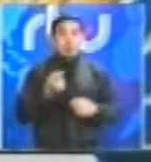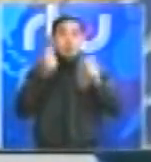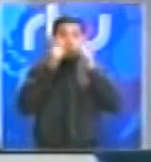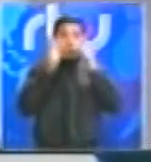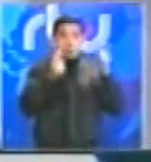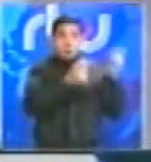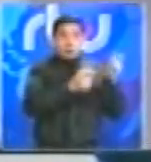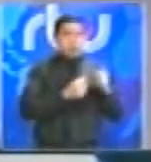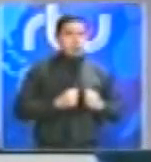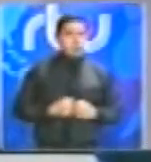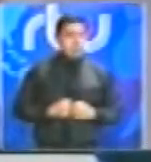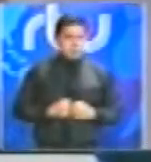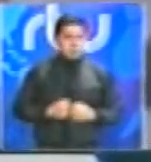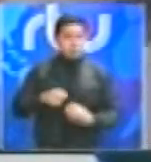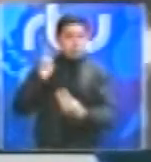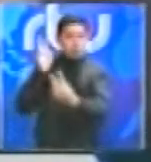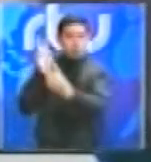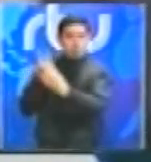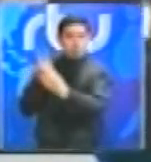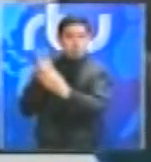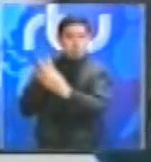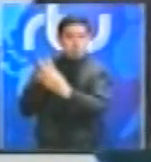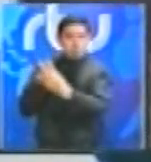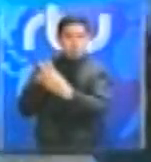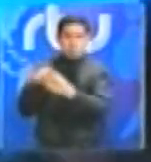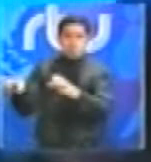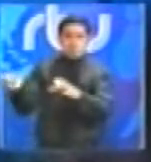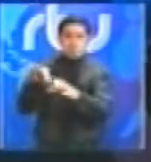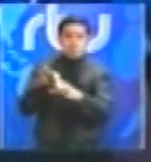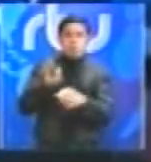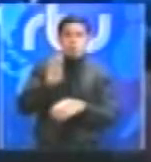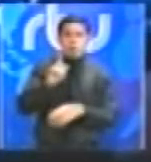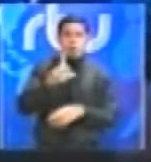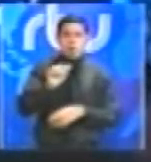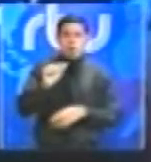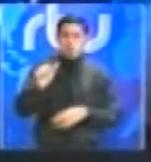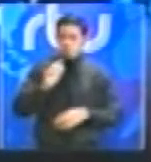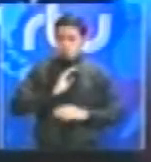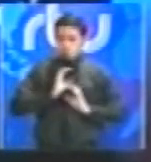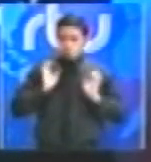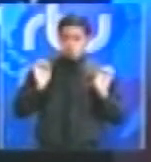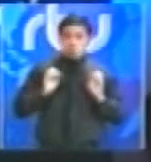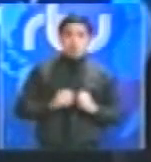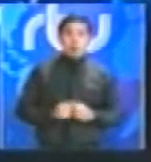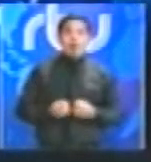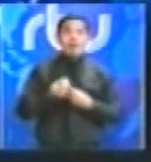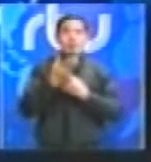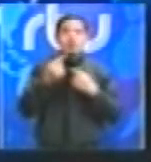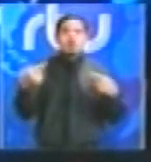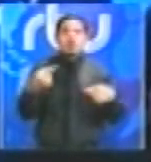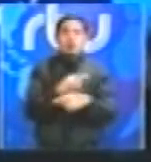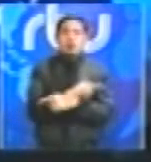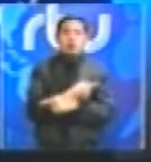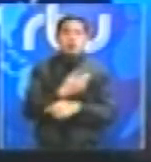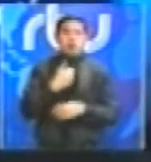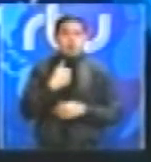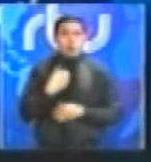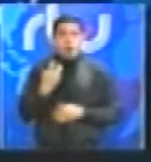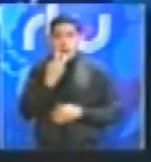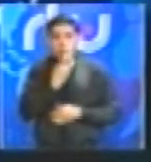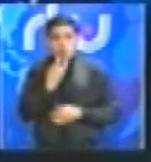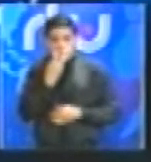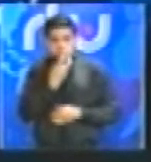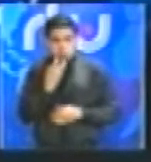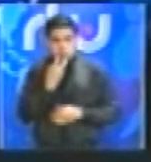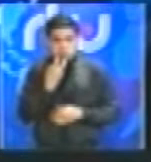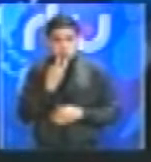que conocía al vinculado al caso Balda. La información descontextualizada sobre un supuesto audio filtrado a